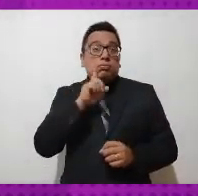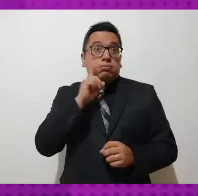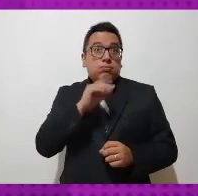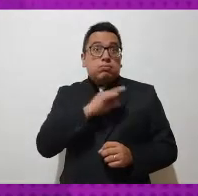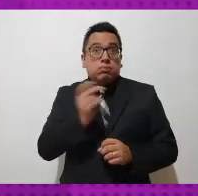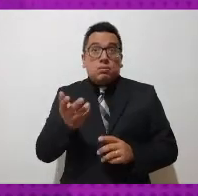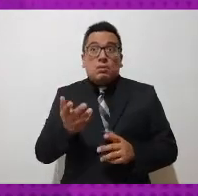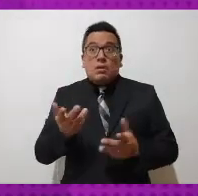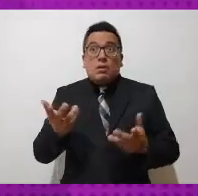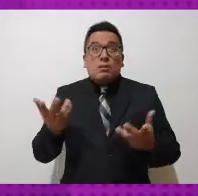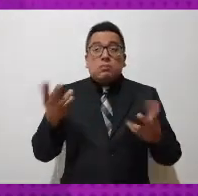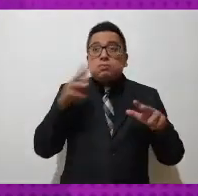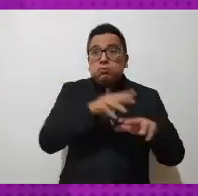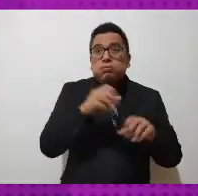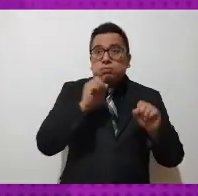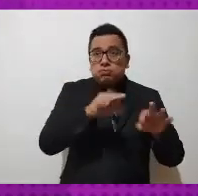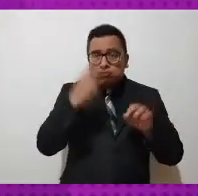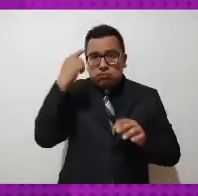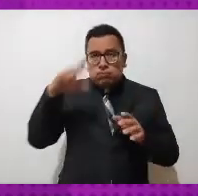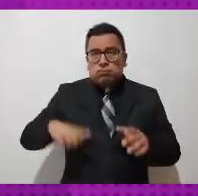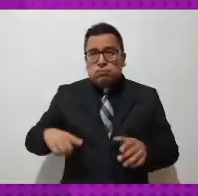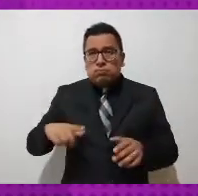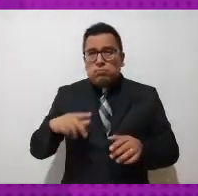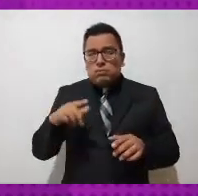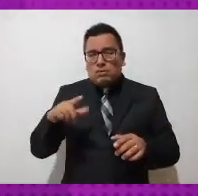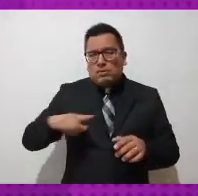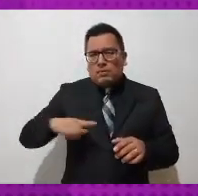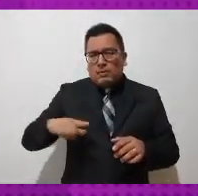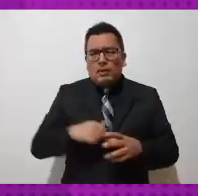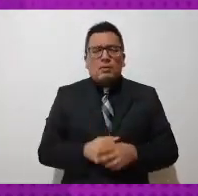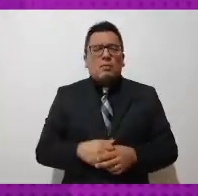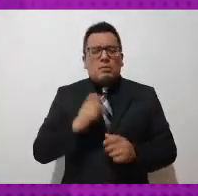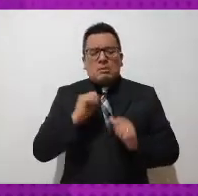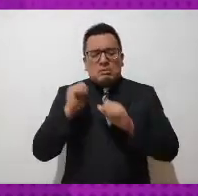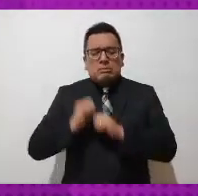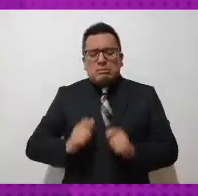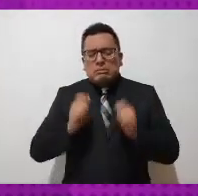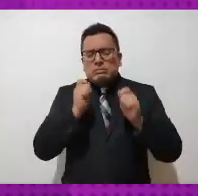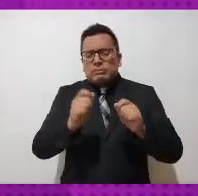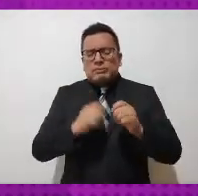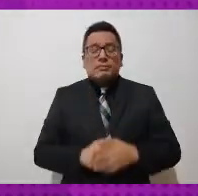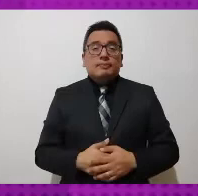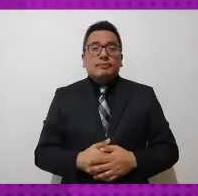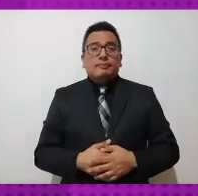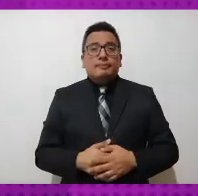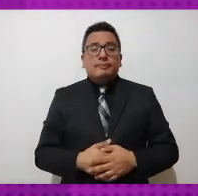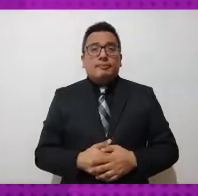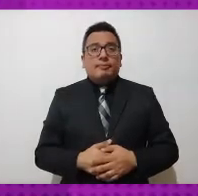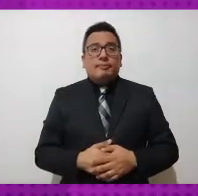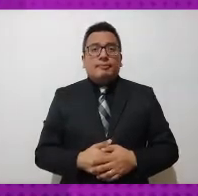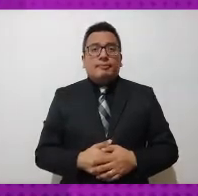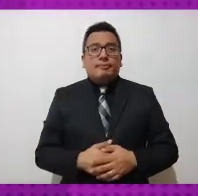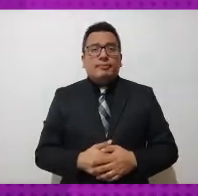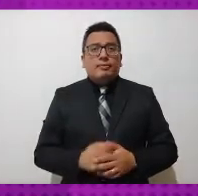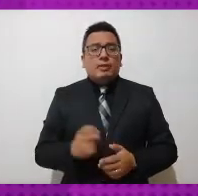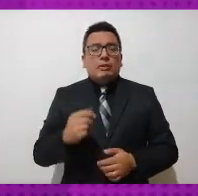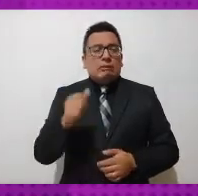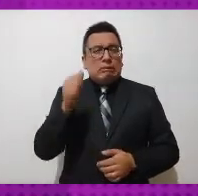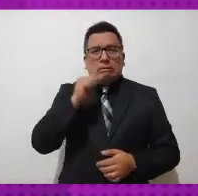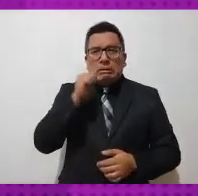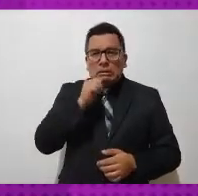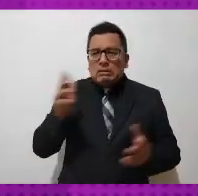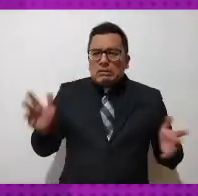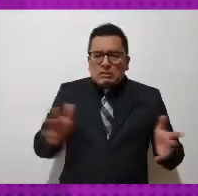oficinas gubernamentales con designación de estas mujeres en cargos principales de las secretarías, y siempre estuvo dedicada a impulsar